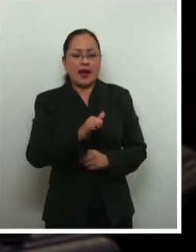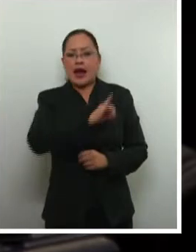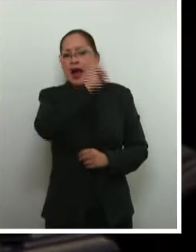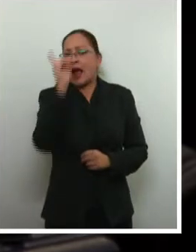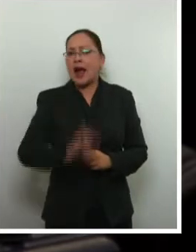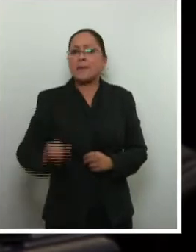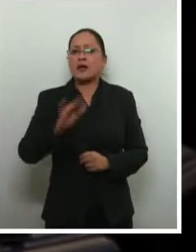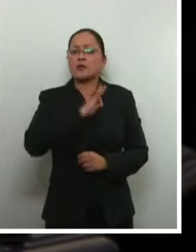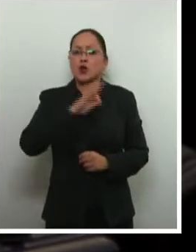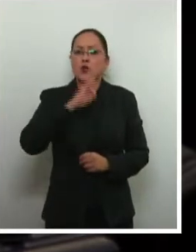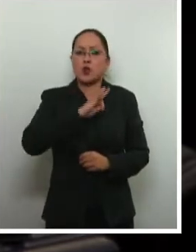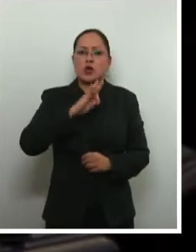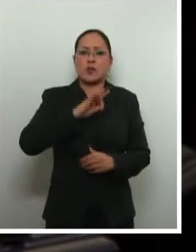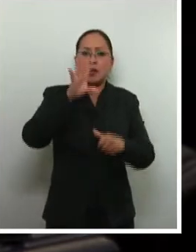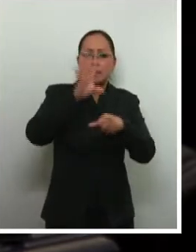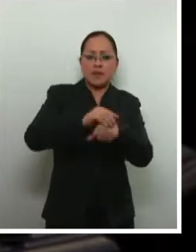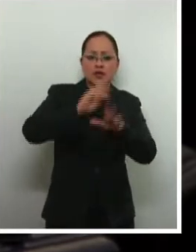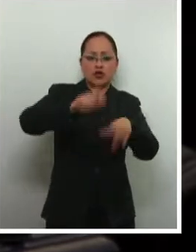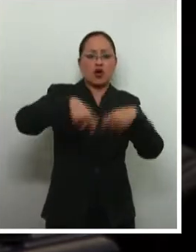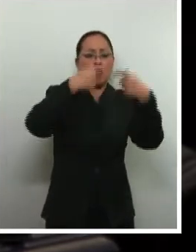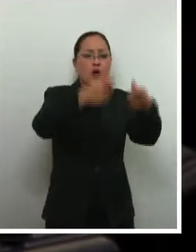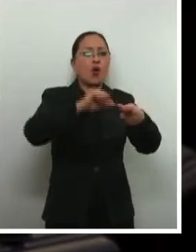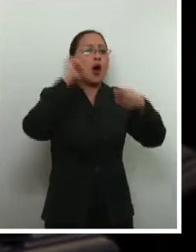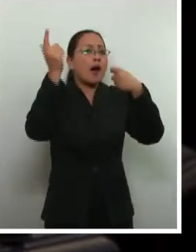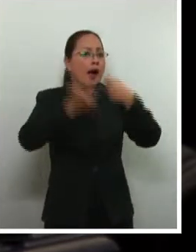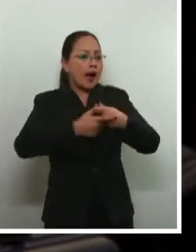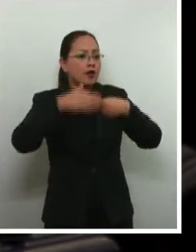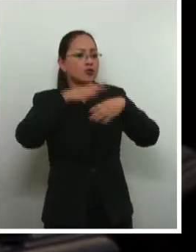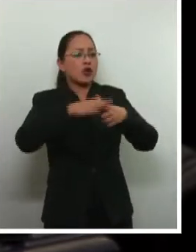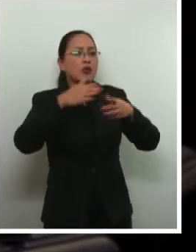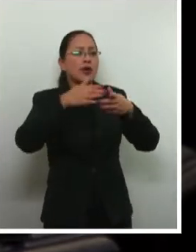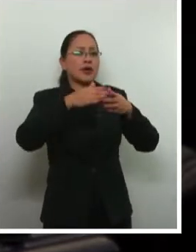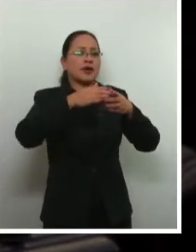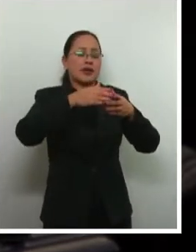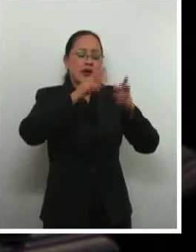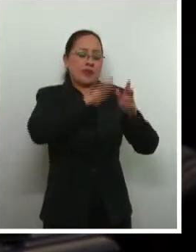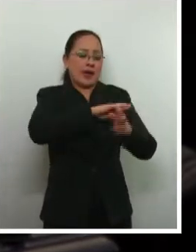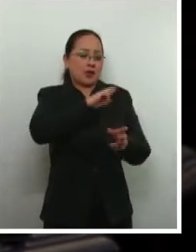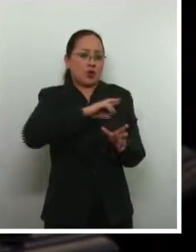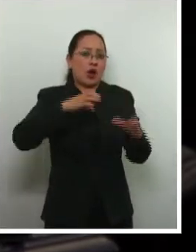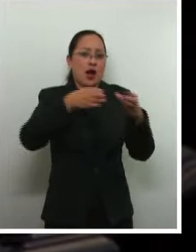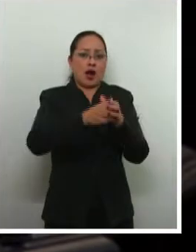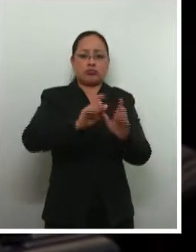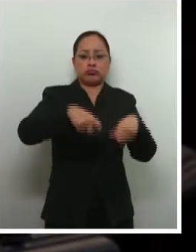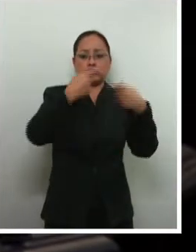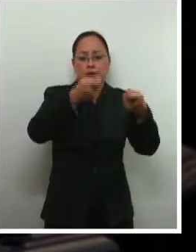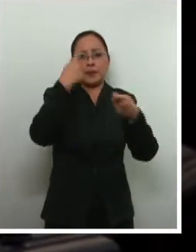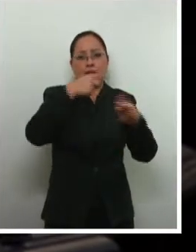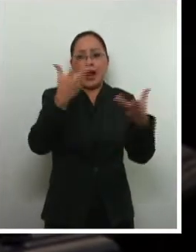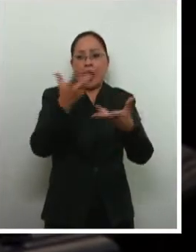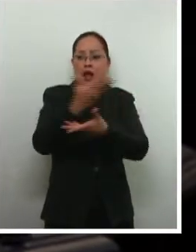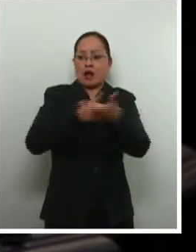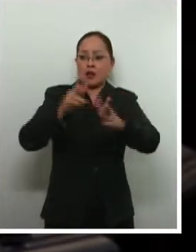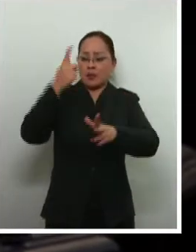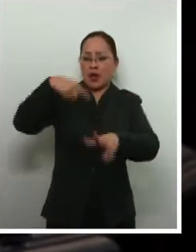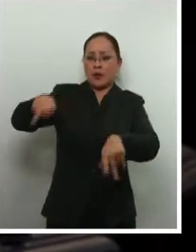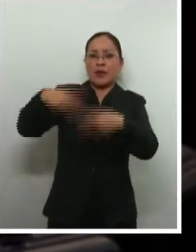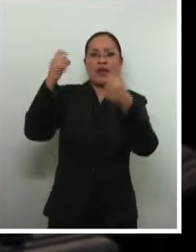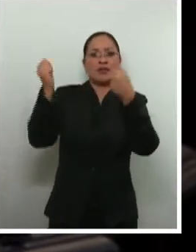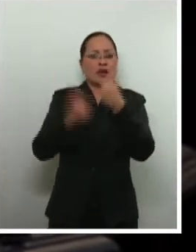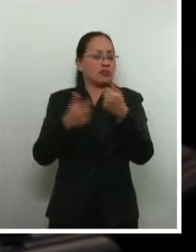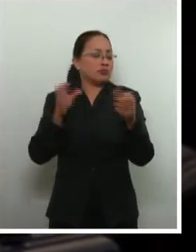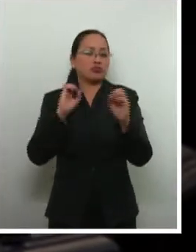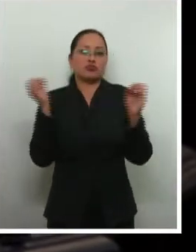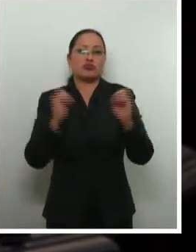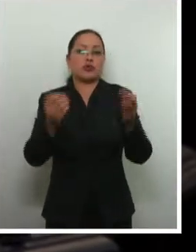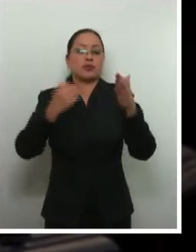motivo serán objeto de permiso o concesión a los particulares para su explotación comercial. Y luego aquí